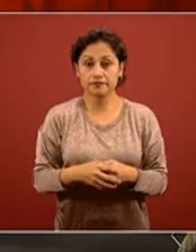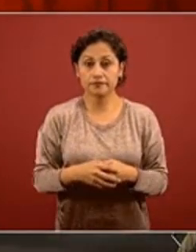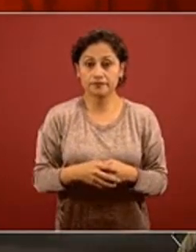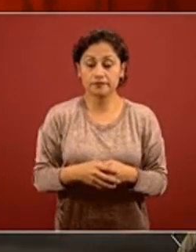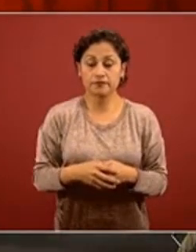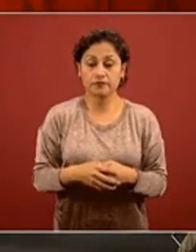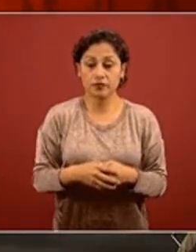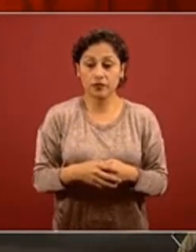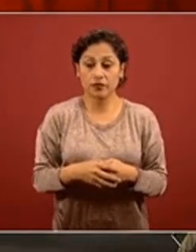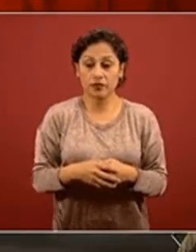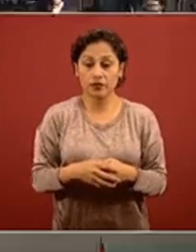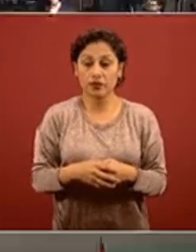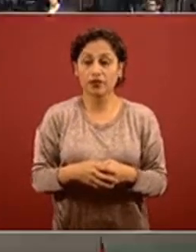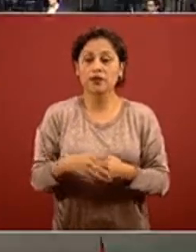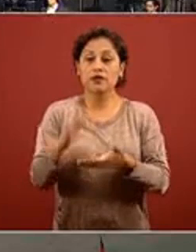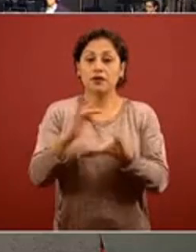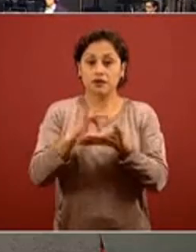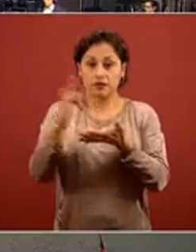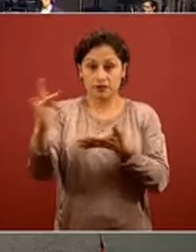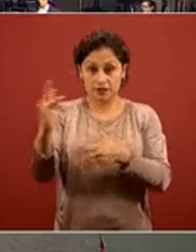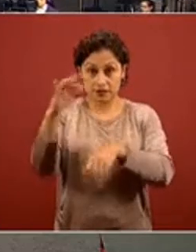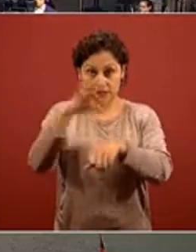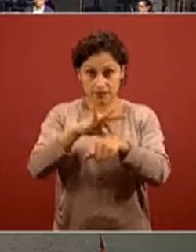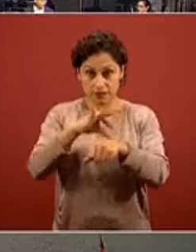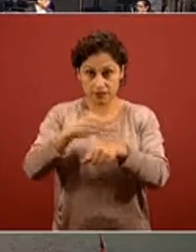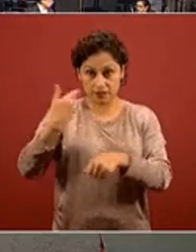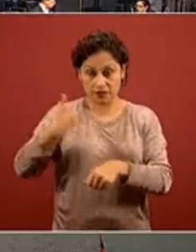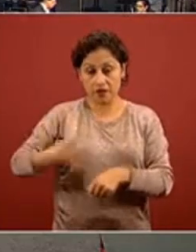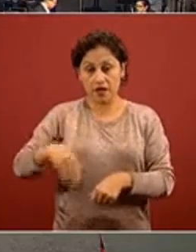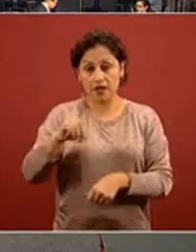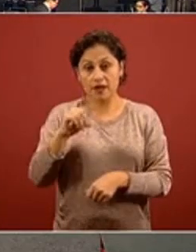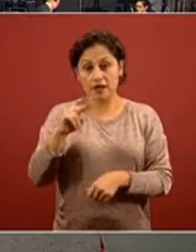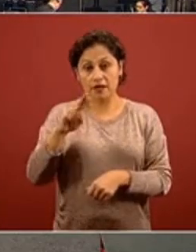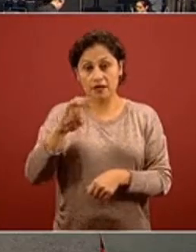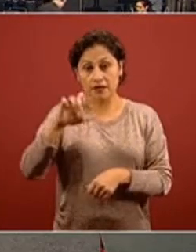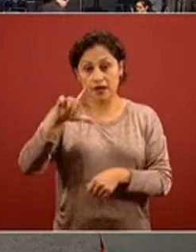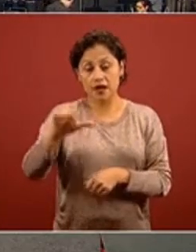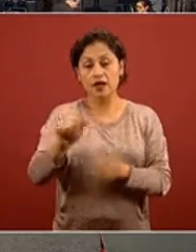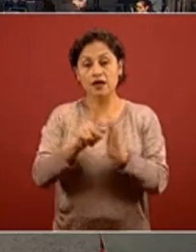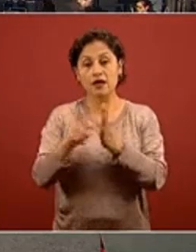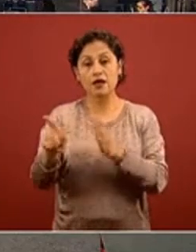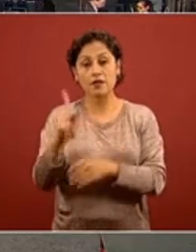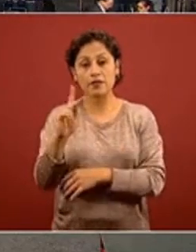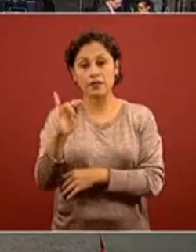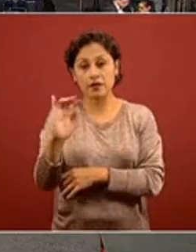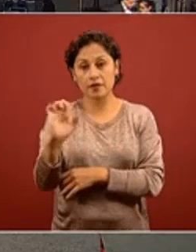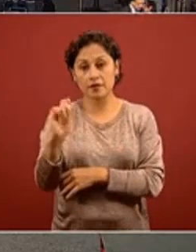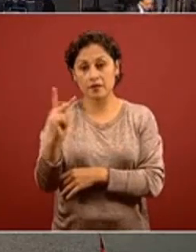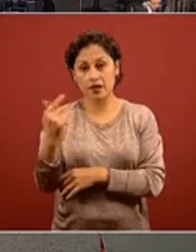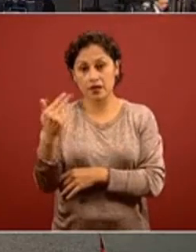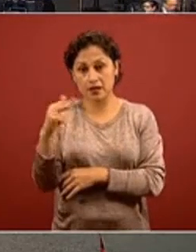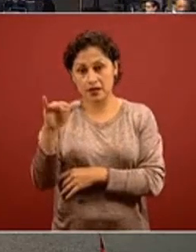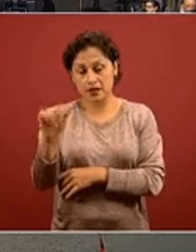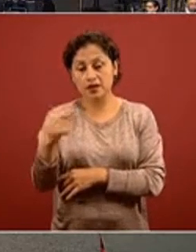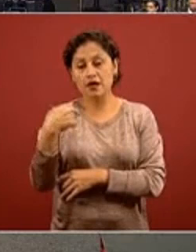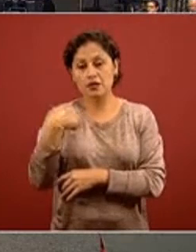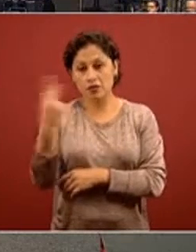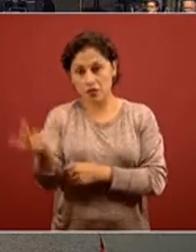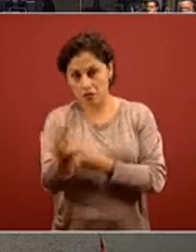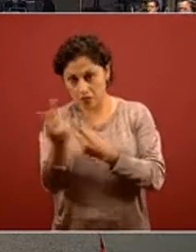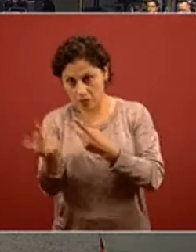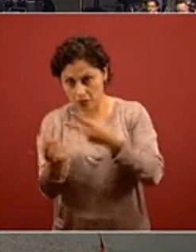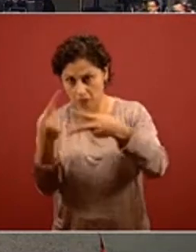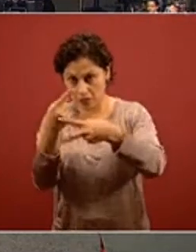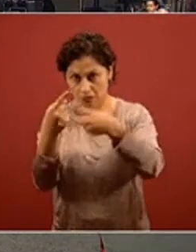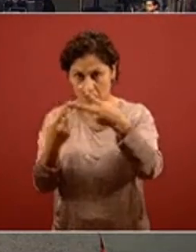Y luego usted. Gracias, doctor. Buenas noches. Daniela Pastrana, de Pie de Página. Yo tengo dos preguntas que de pronto pensándolos pensé